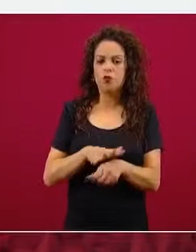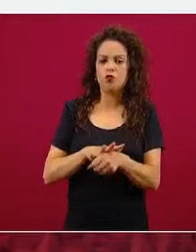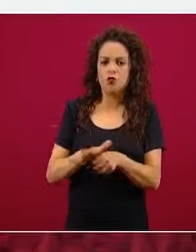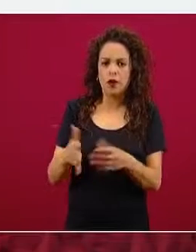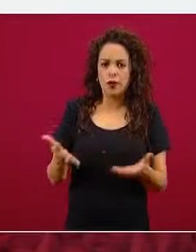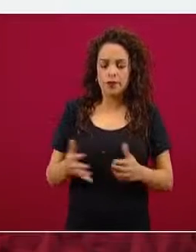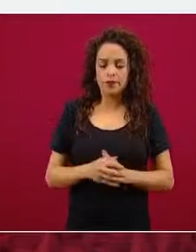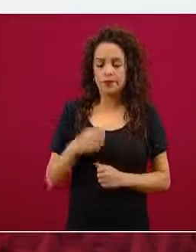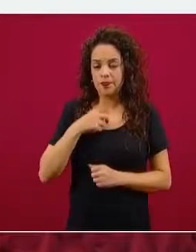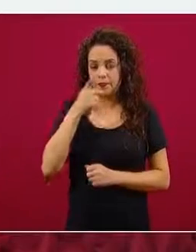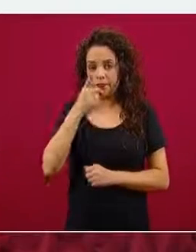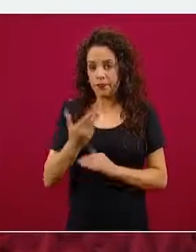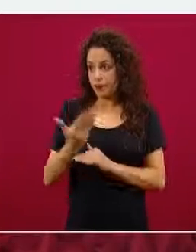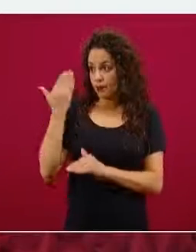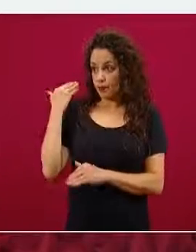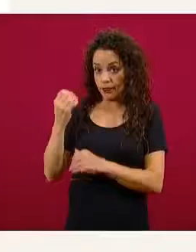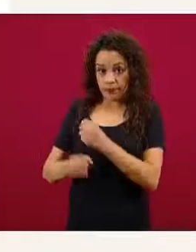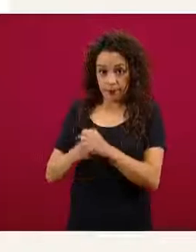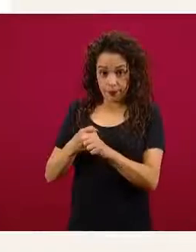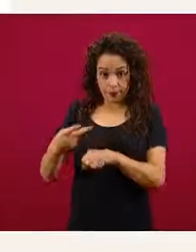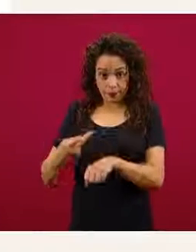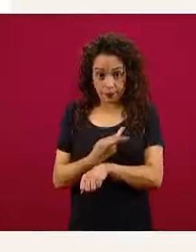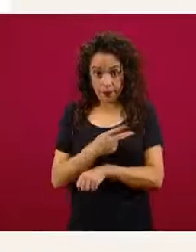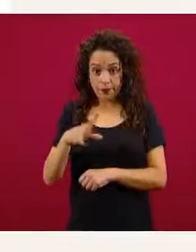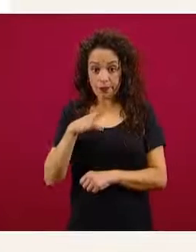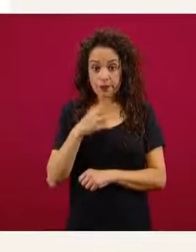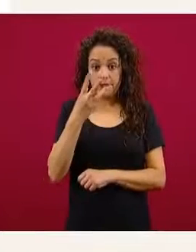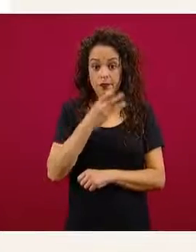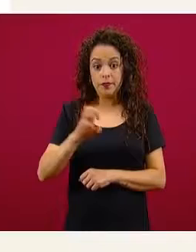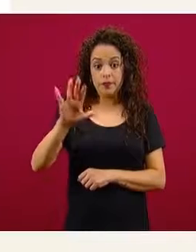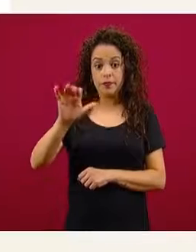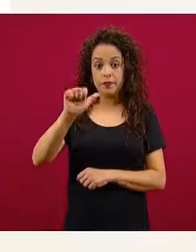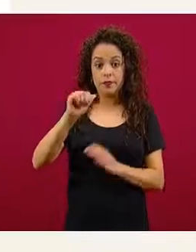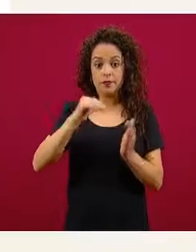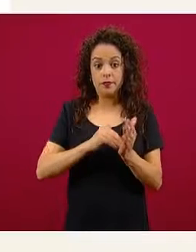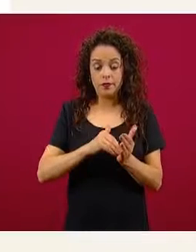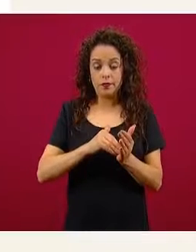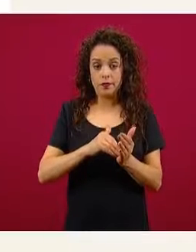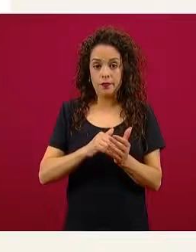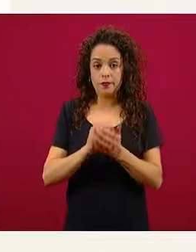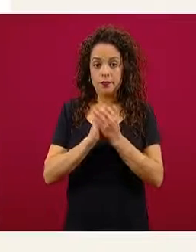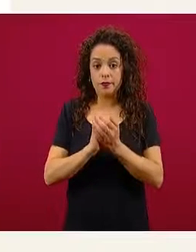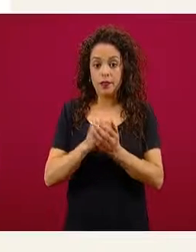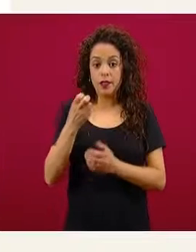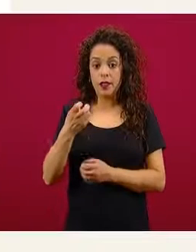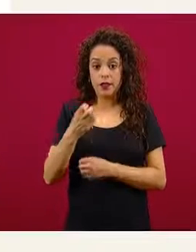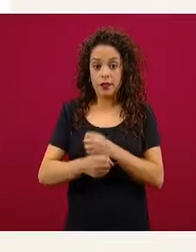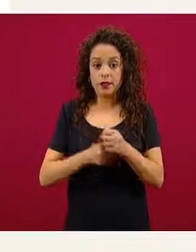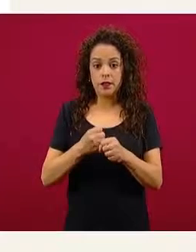en el año pasado tuvimos 356,000 tandas, este año la meta son 508,000.